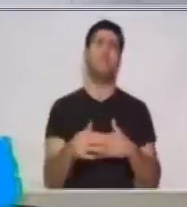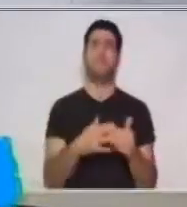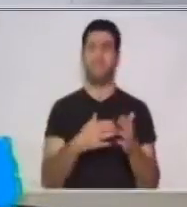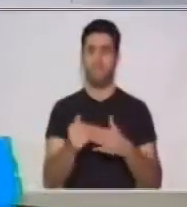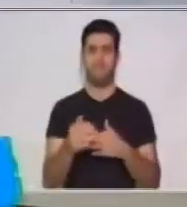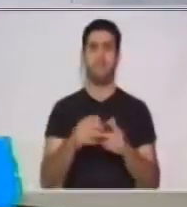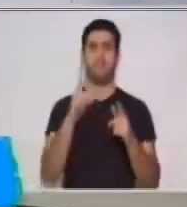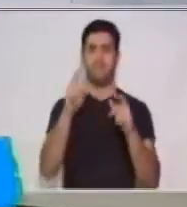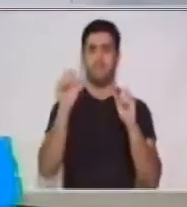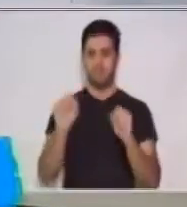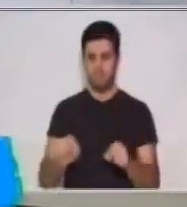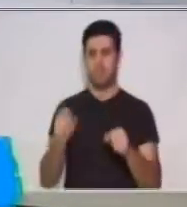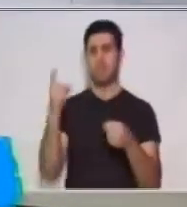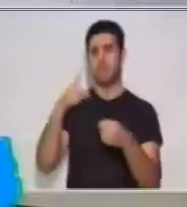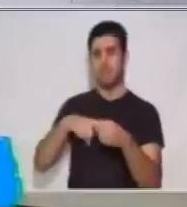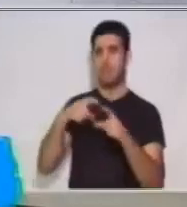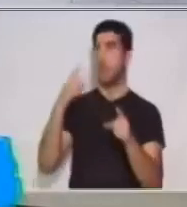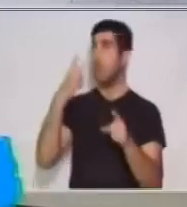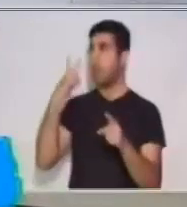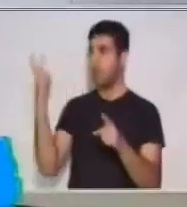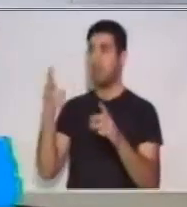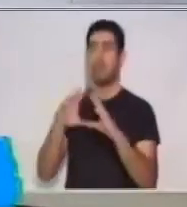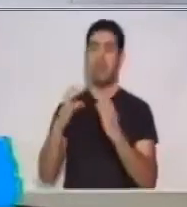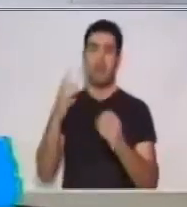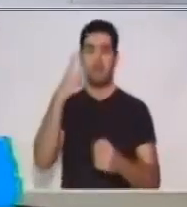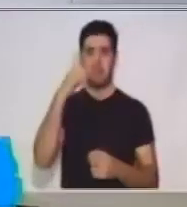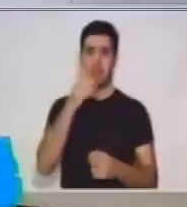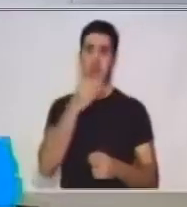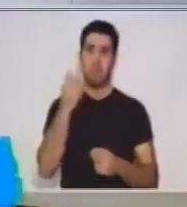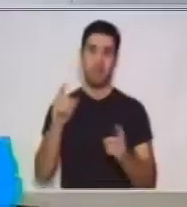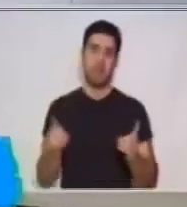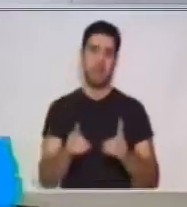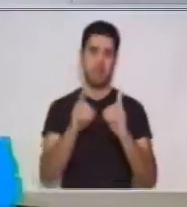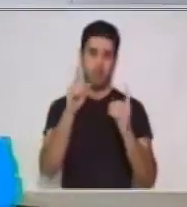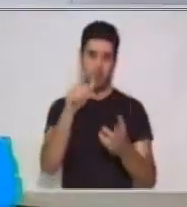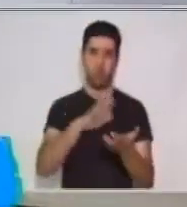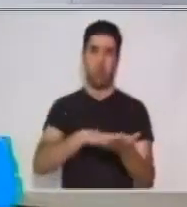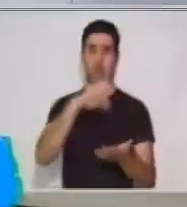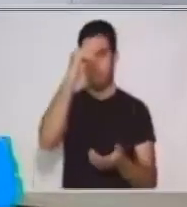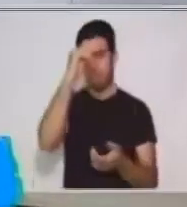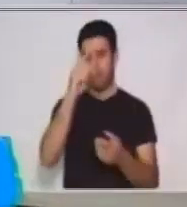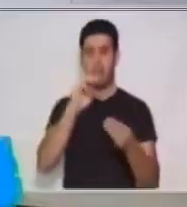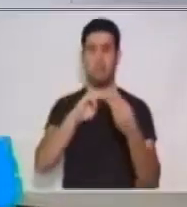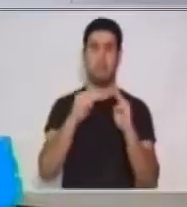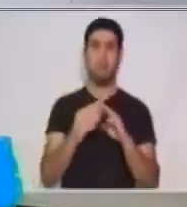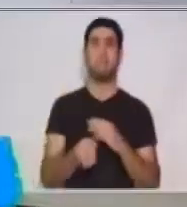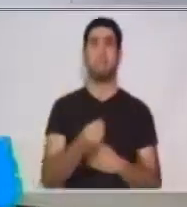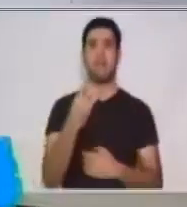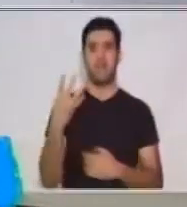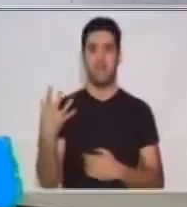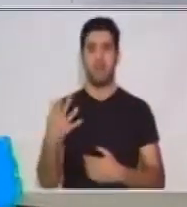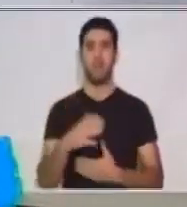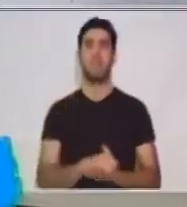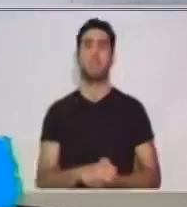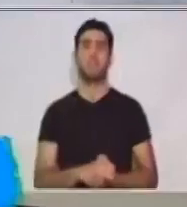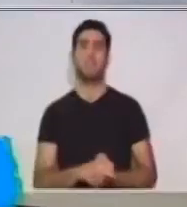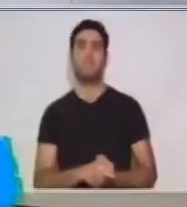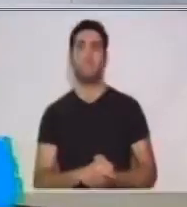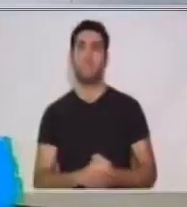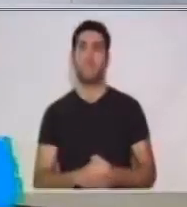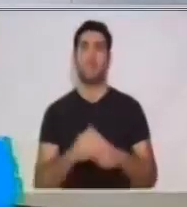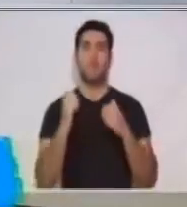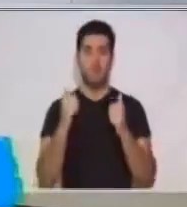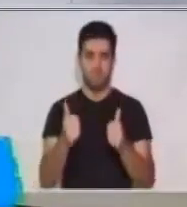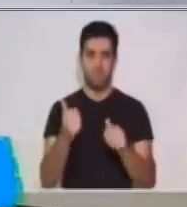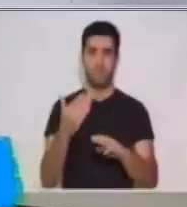a ejercitar habilidades y destrezas como la atención, la memoria, la habilidad numérica y el pensamiento lógico.